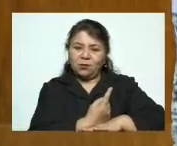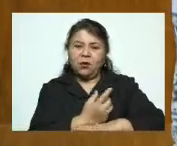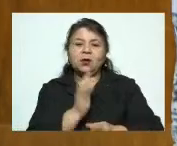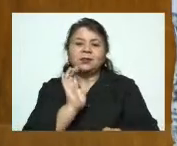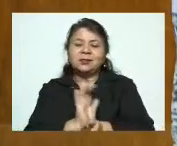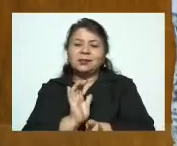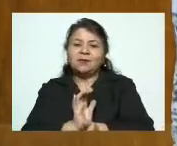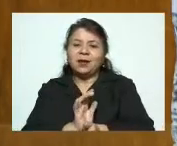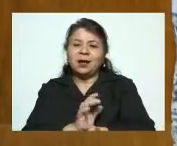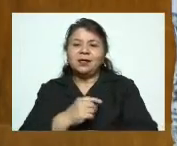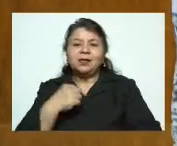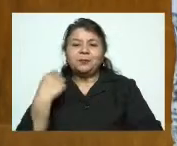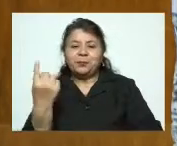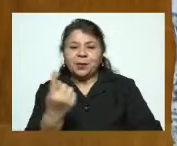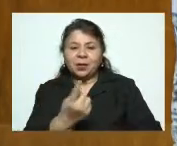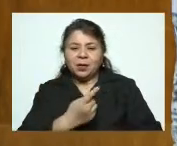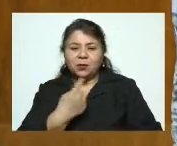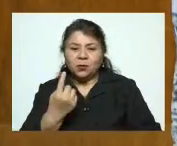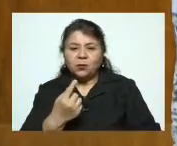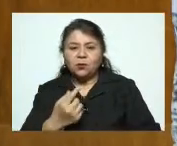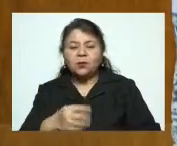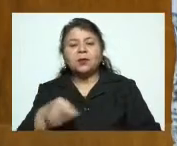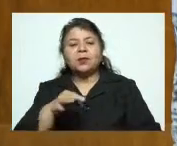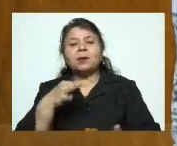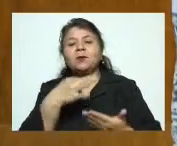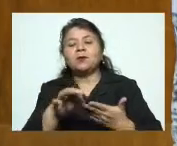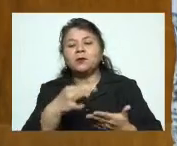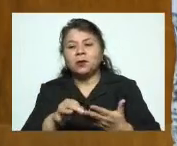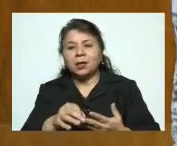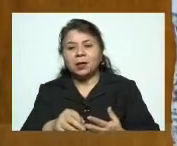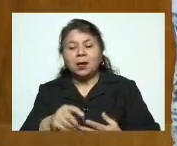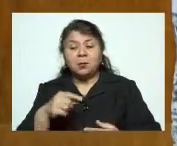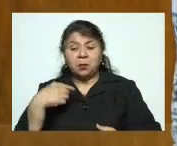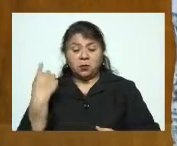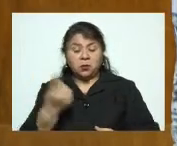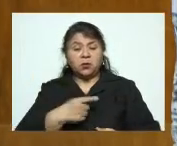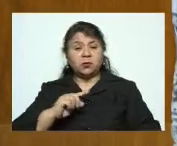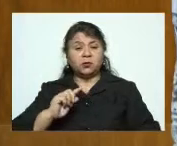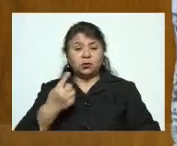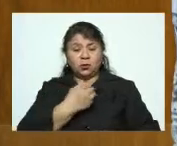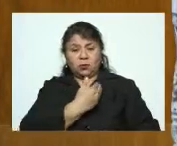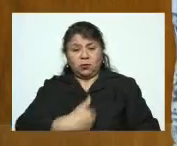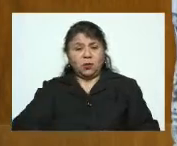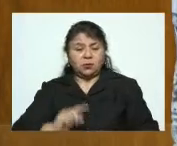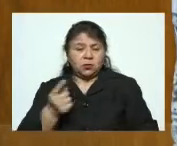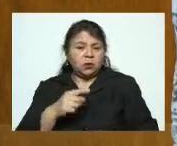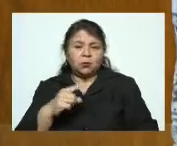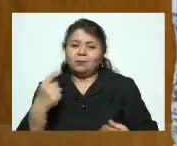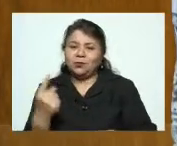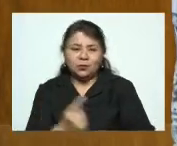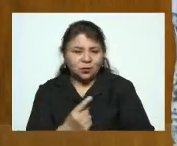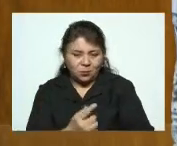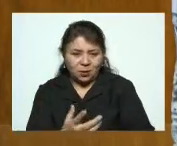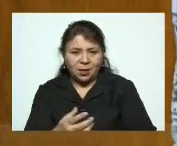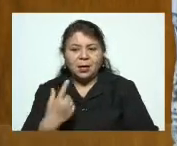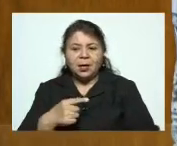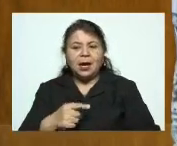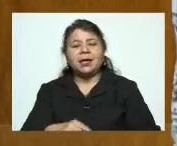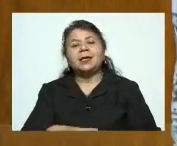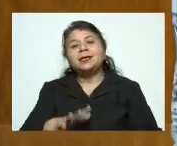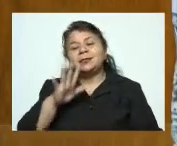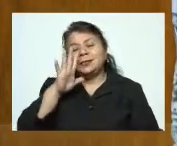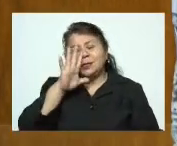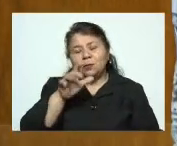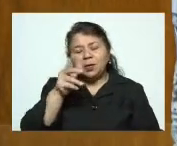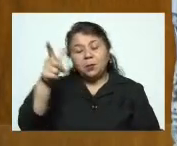Estado solo no nos va a alcanzar. Hay 5.000 policías, hay 8.000 trabajadores de la salud que van a seguir cuidando de cada